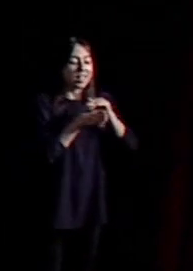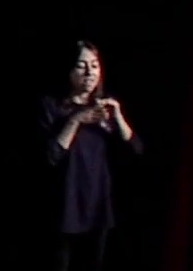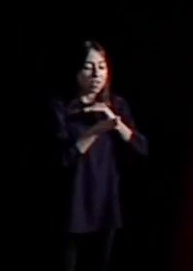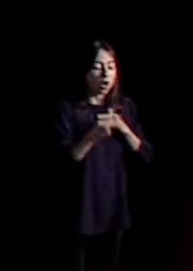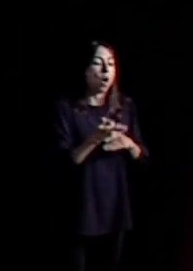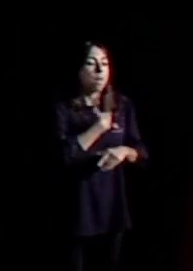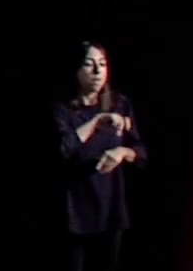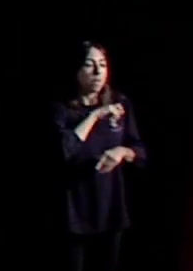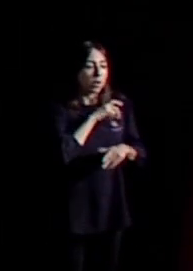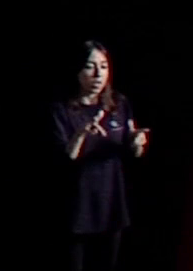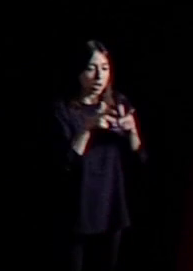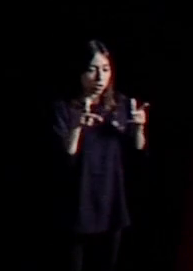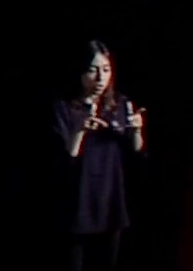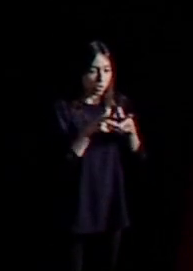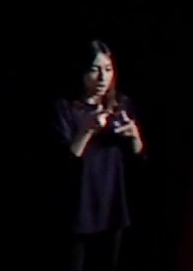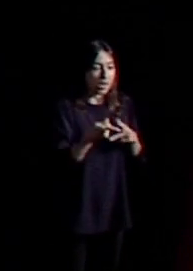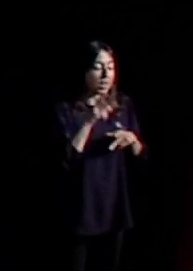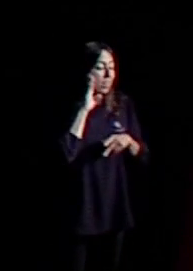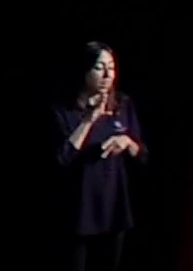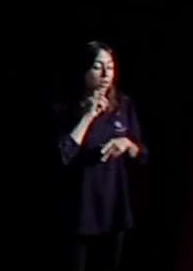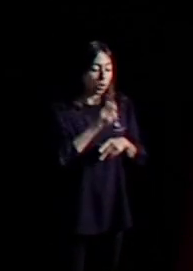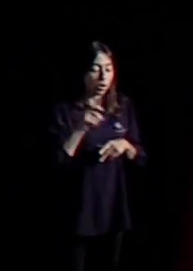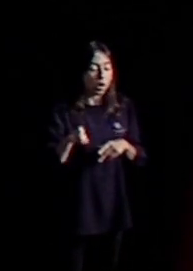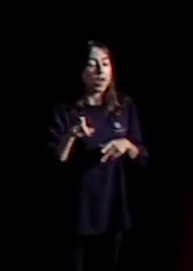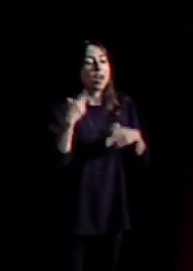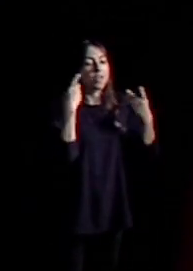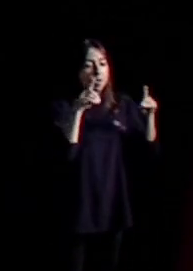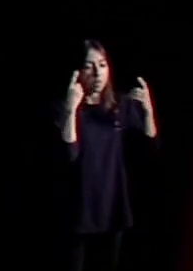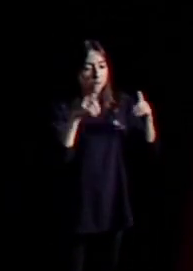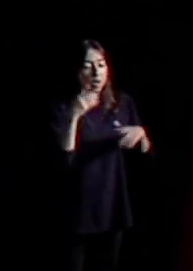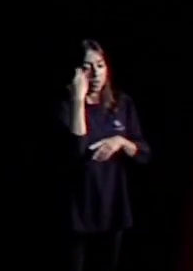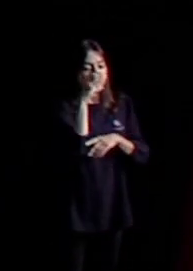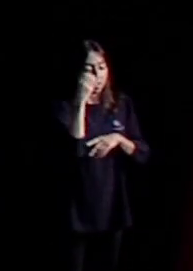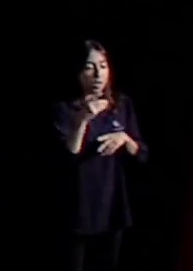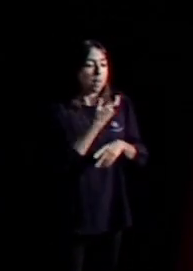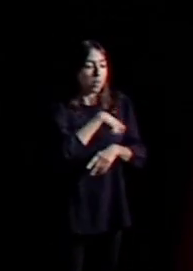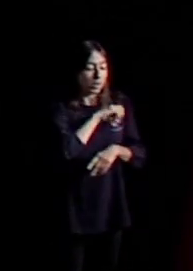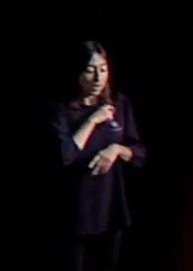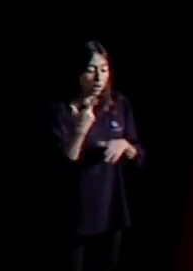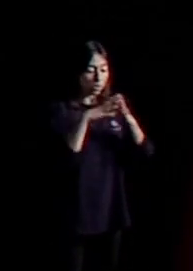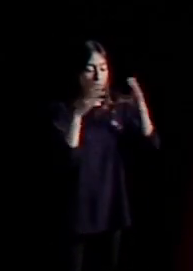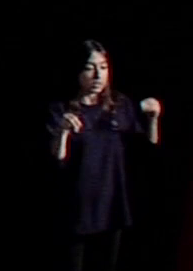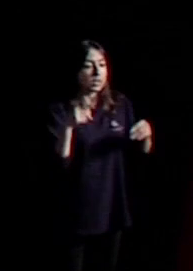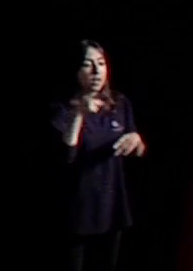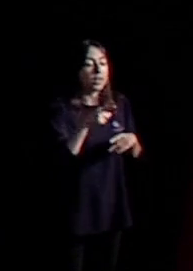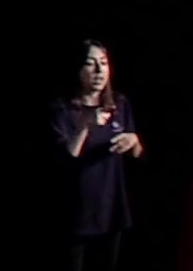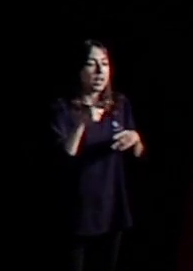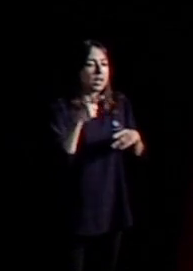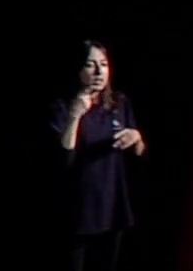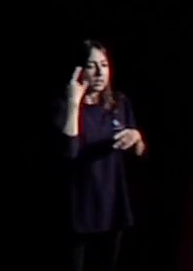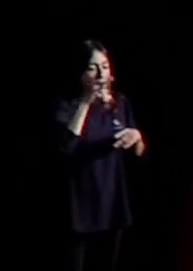social en delitos de odio. Francisco es diplomado en Ciencias Policiales por la Universidad de Salamanca y también ha